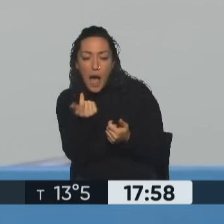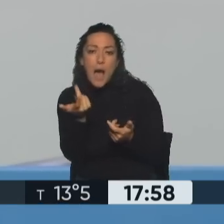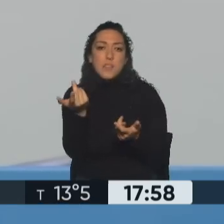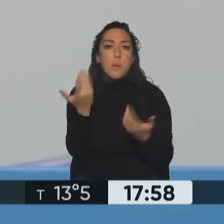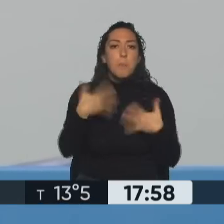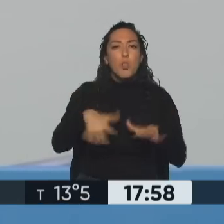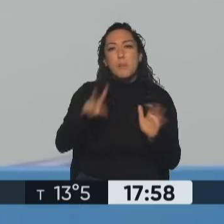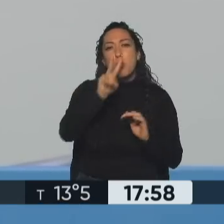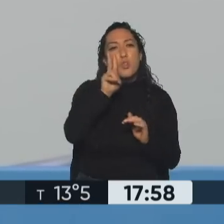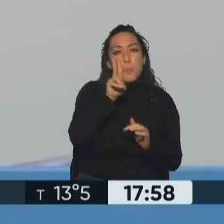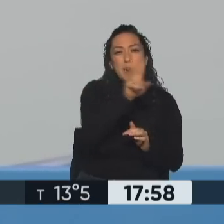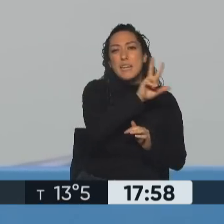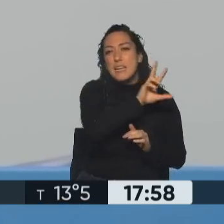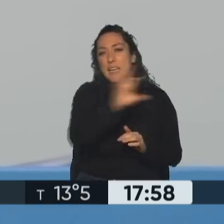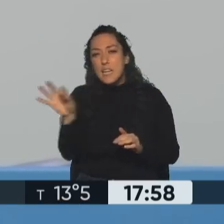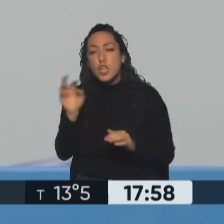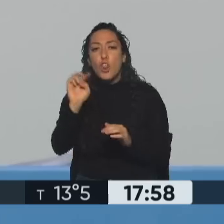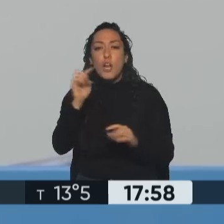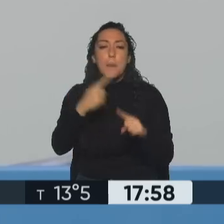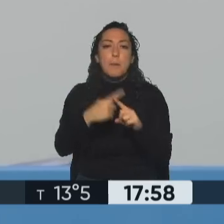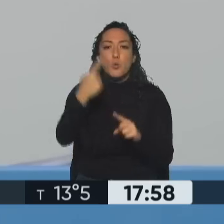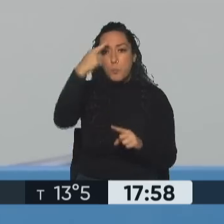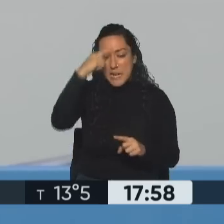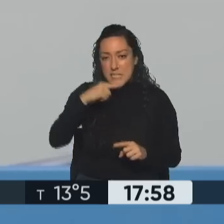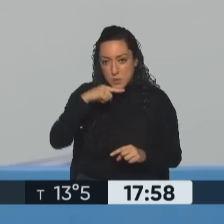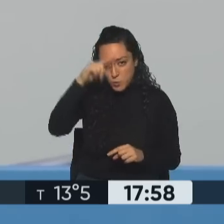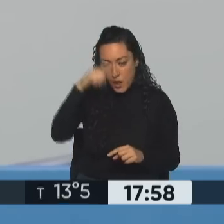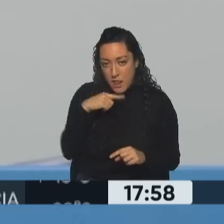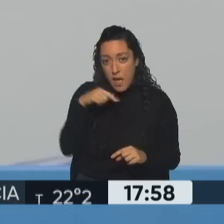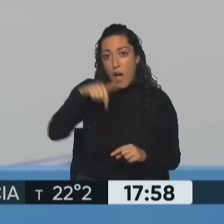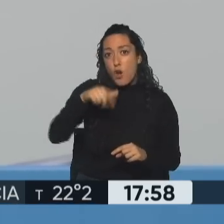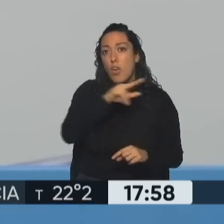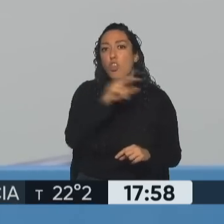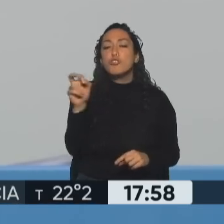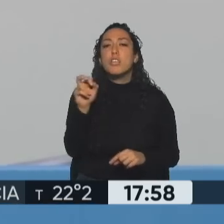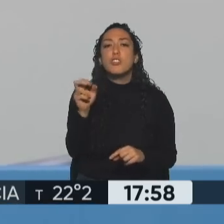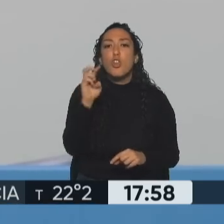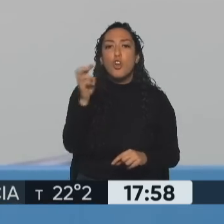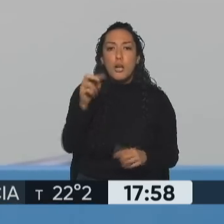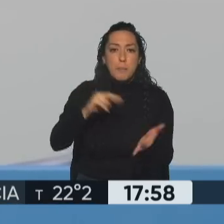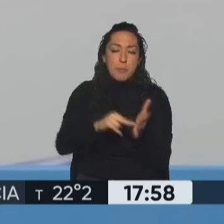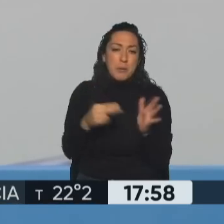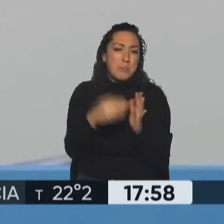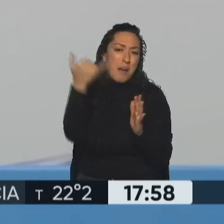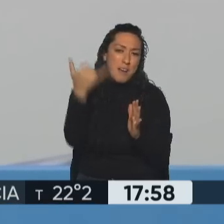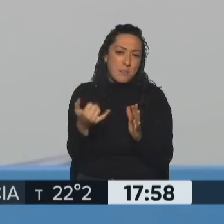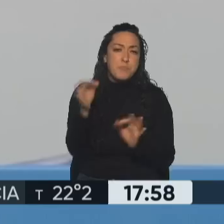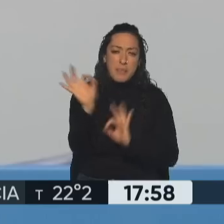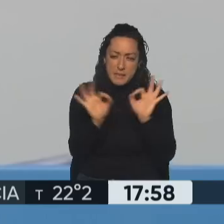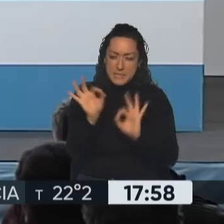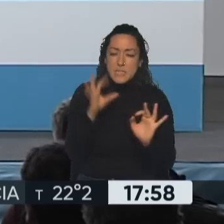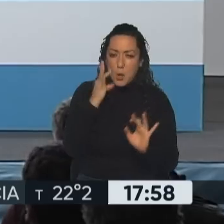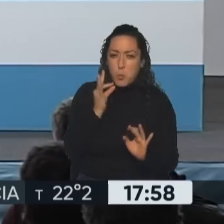sacar hasta $2.500 por mes. Hoy son $200 y tenemos problemas. Les voy a dar algunos